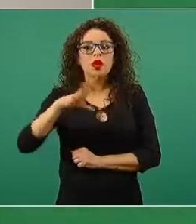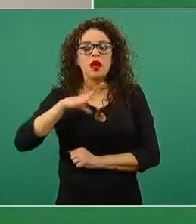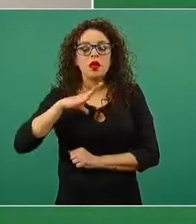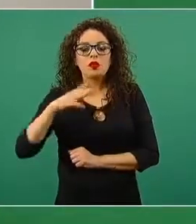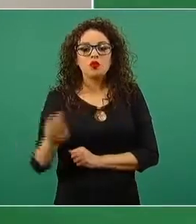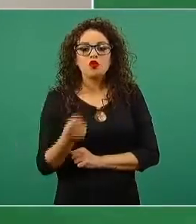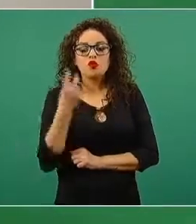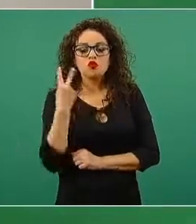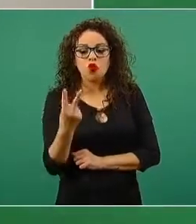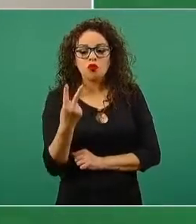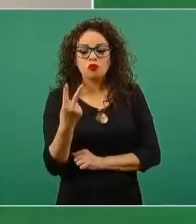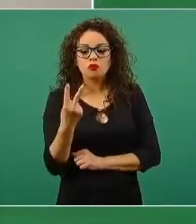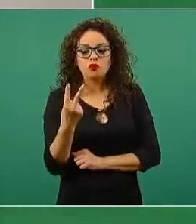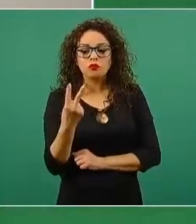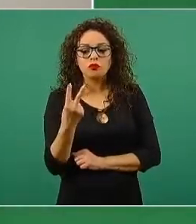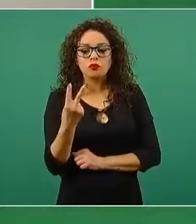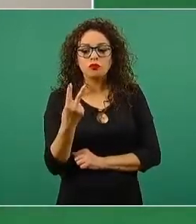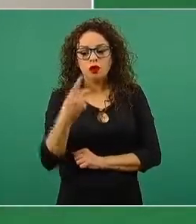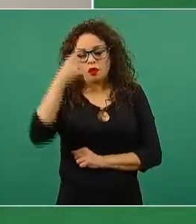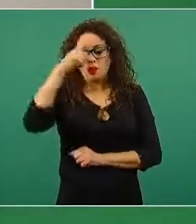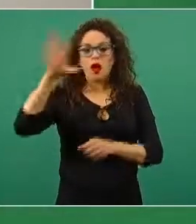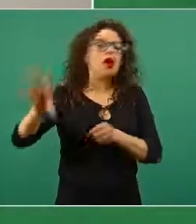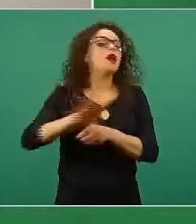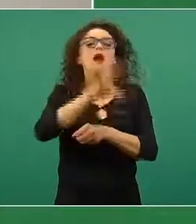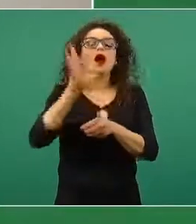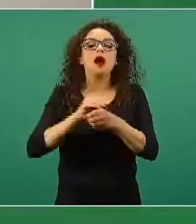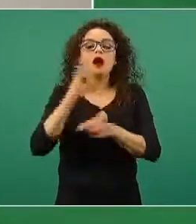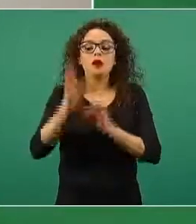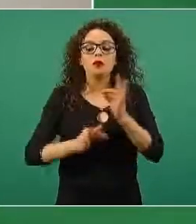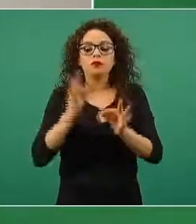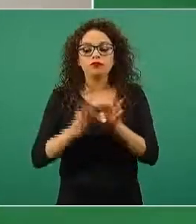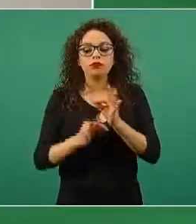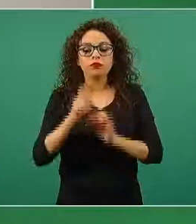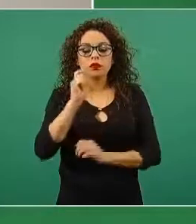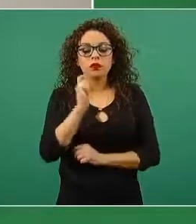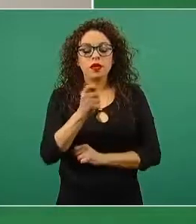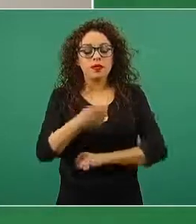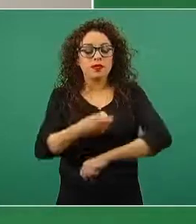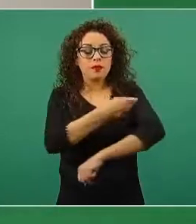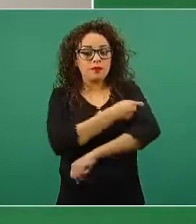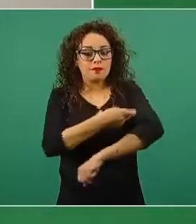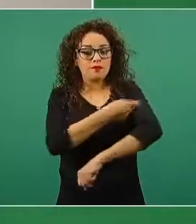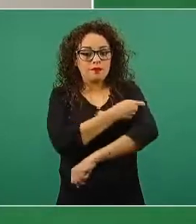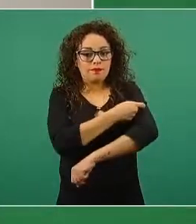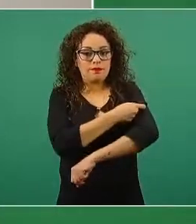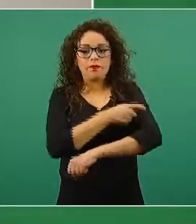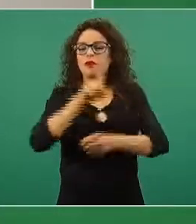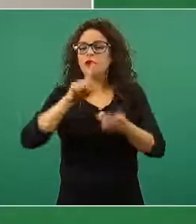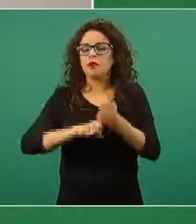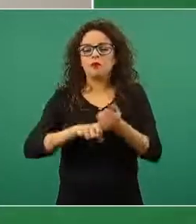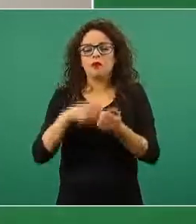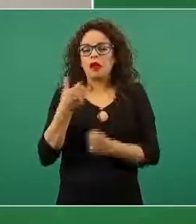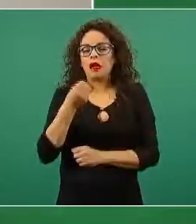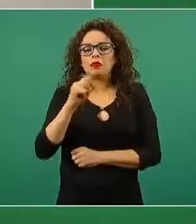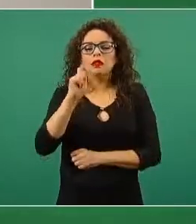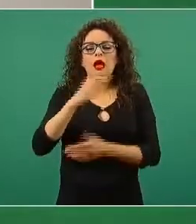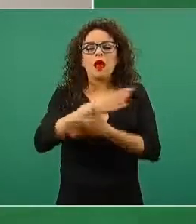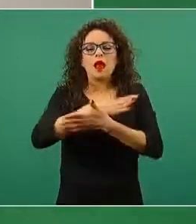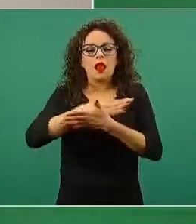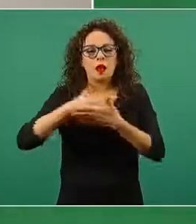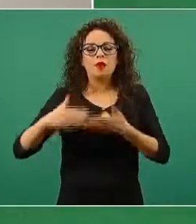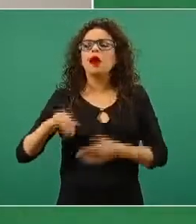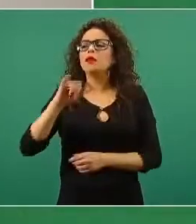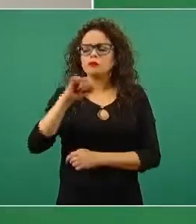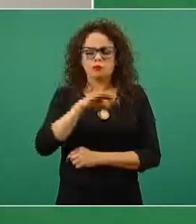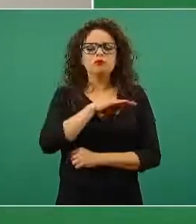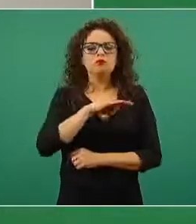dos dosis para tener un esquema completo, tener al menos el esquema medio. Y sí, sí es posible,